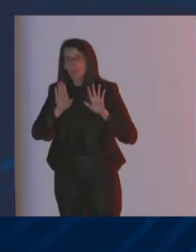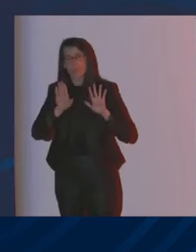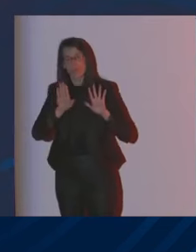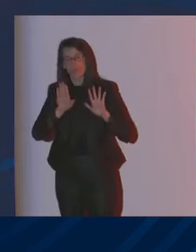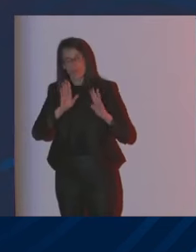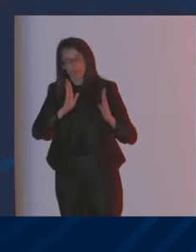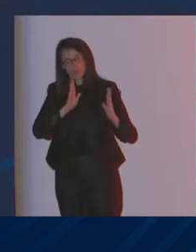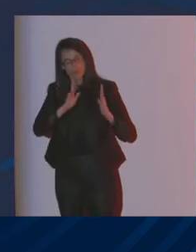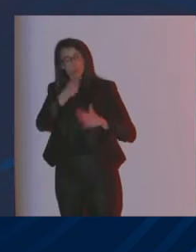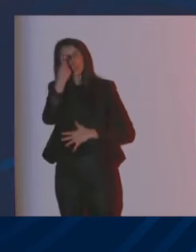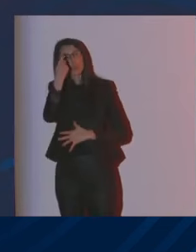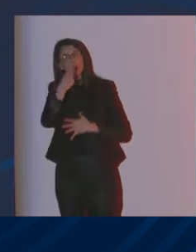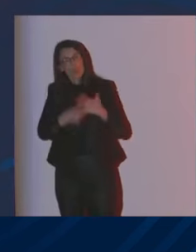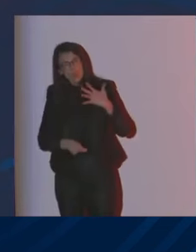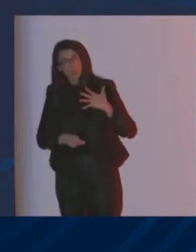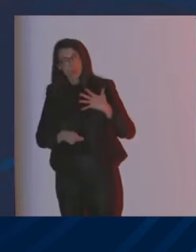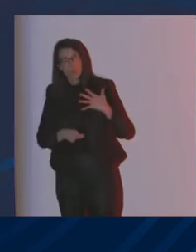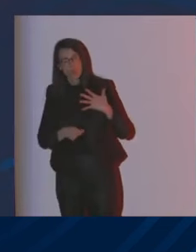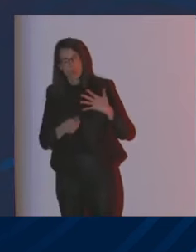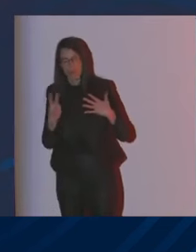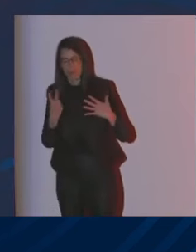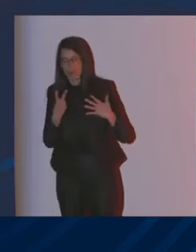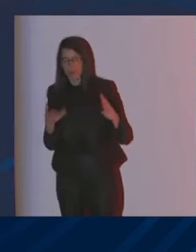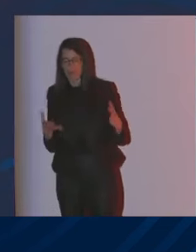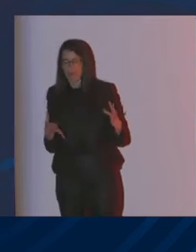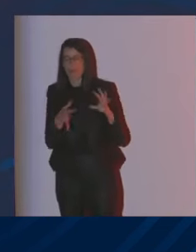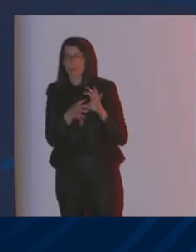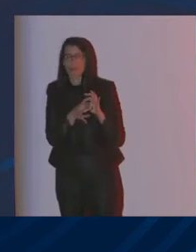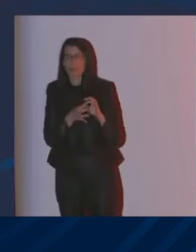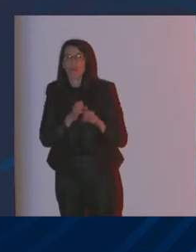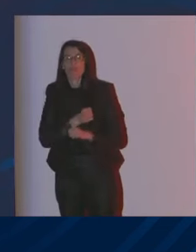ahí donde nuestro vínculo se ha fortalecido.